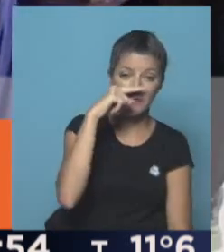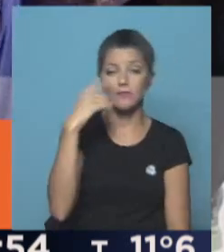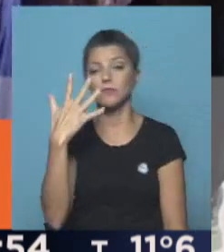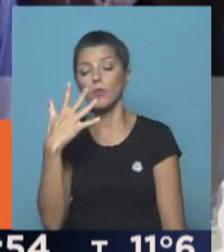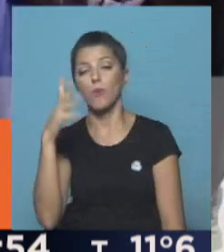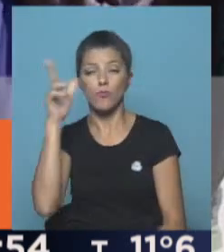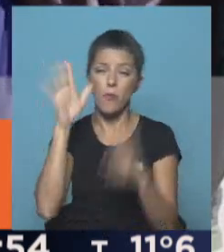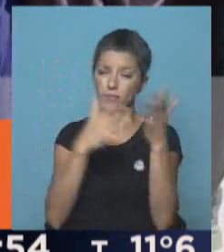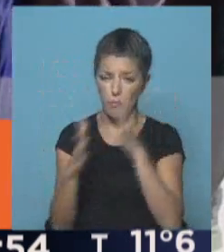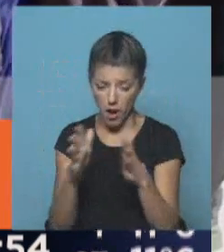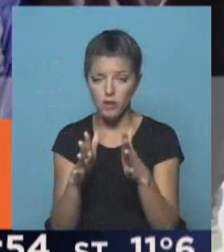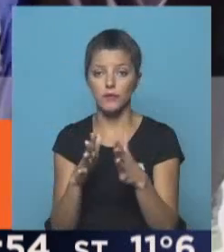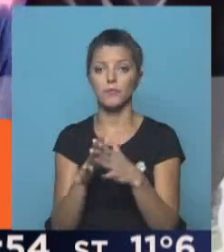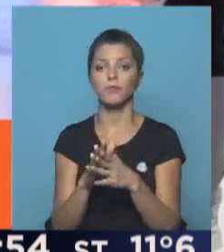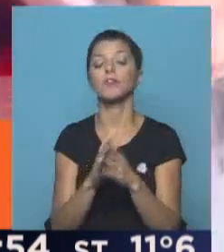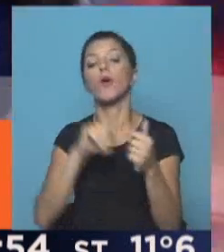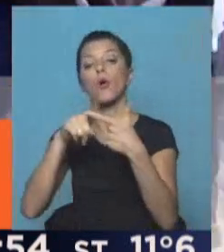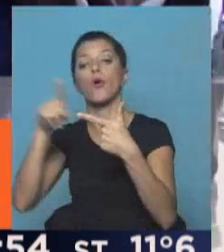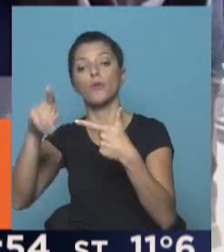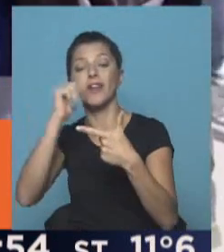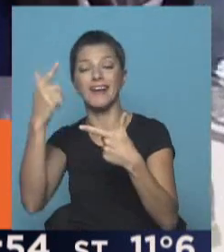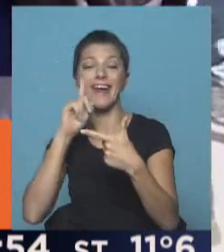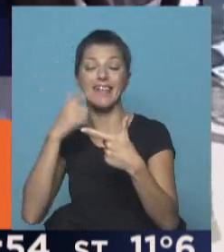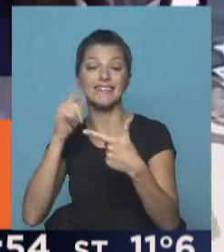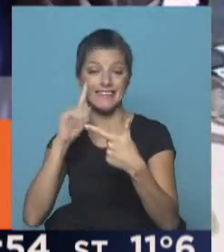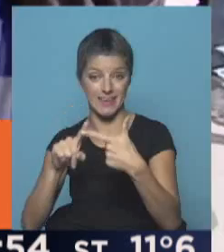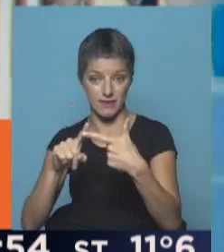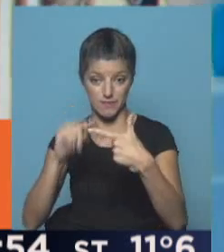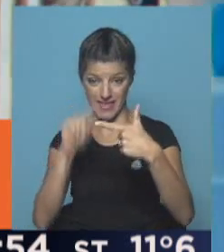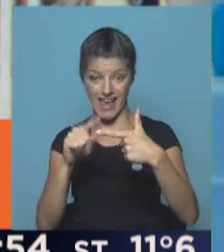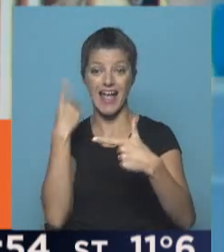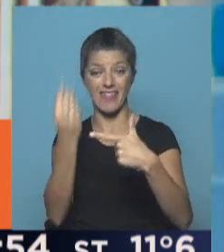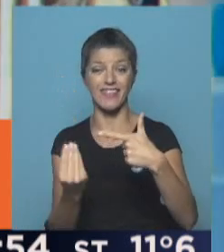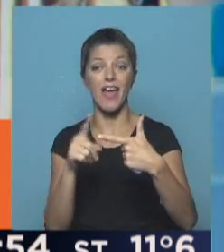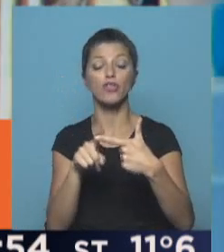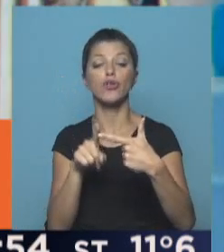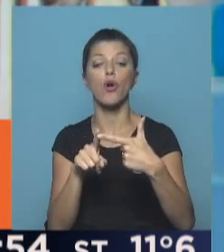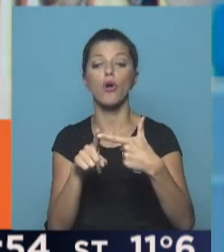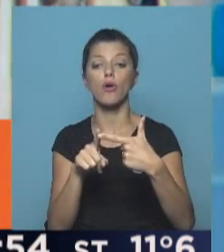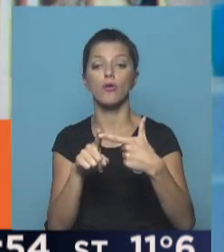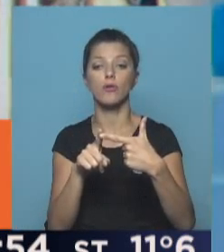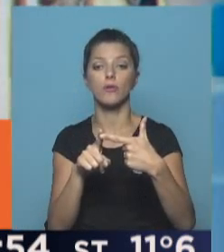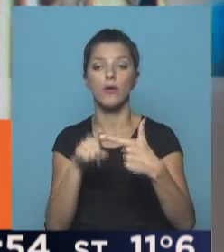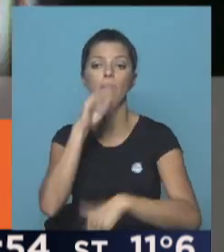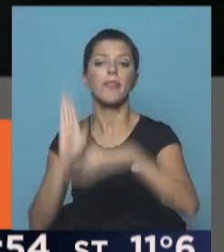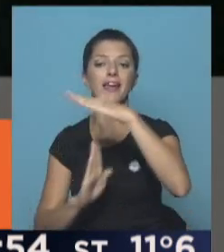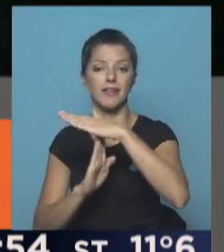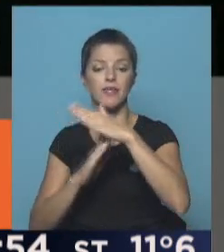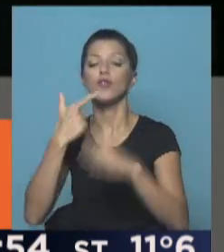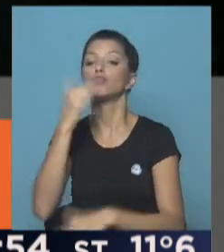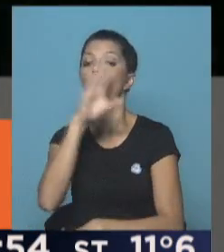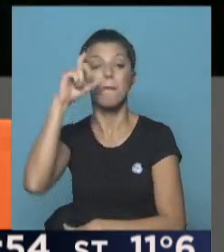que obtuvo frente a ebay ebrahim raisi que era el candidato del líder supremo de irán